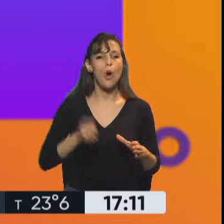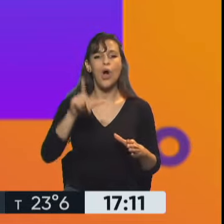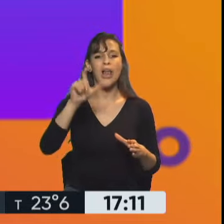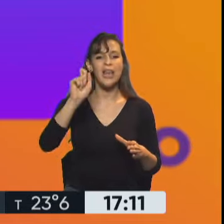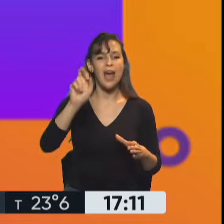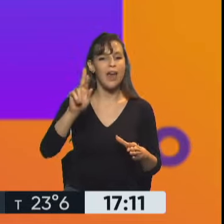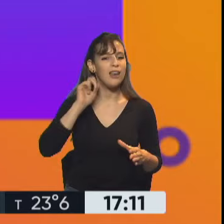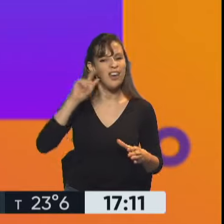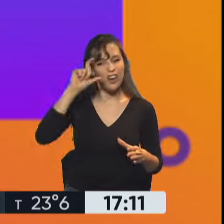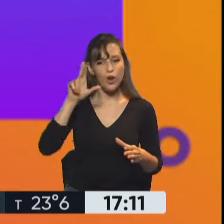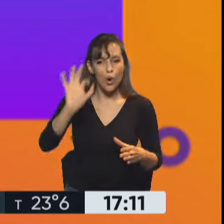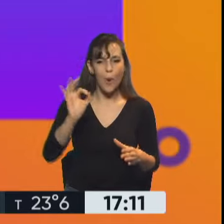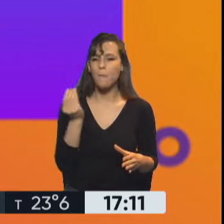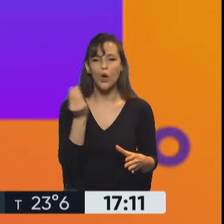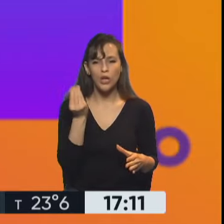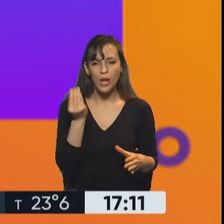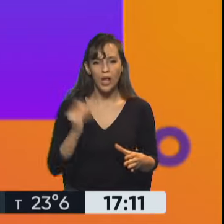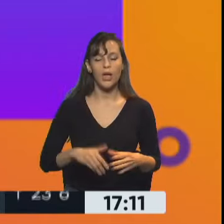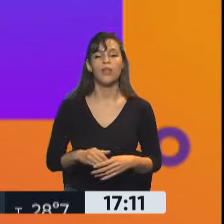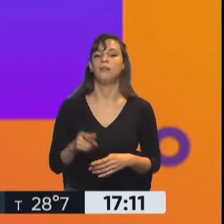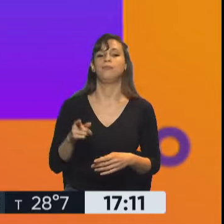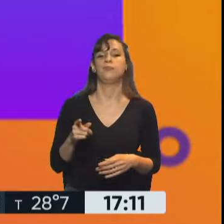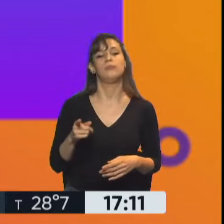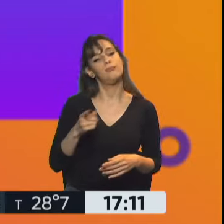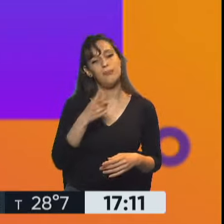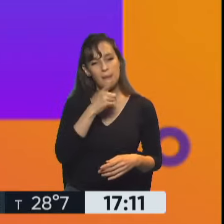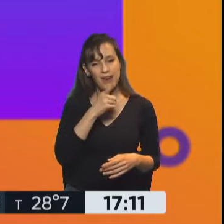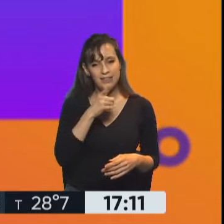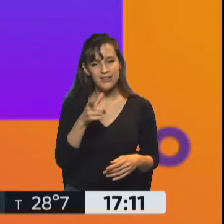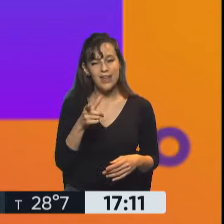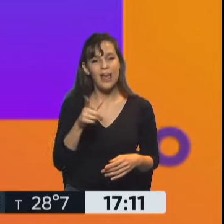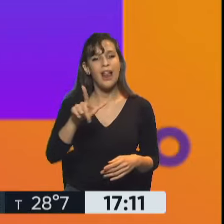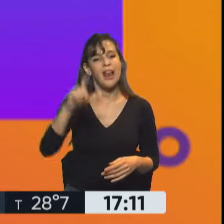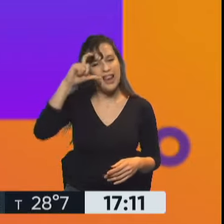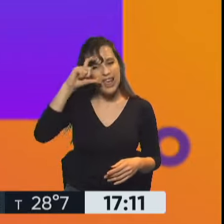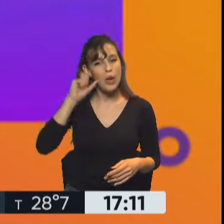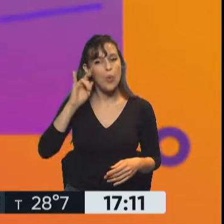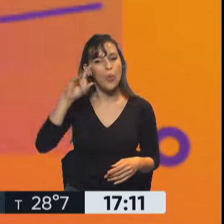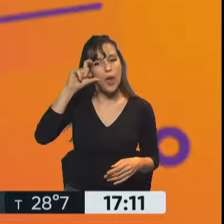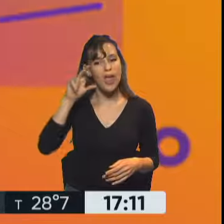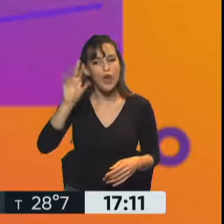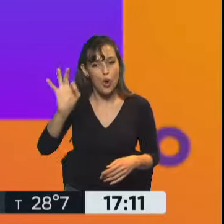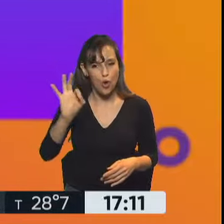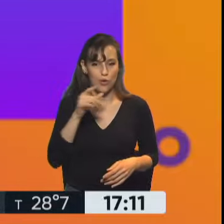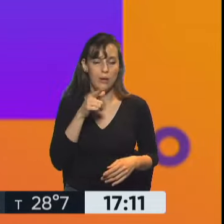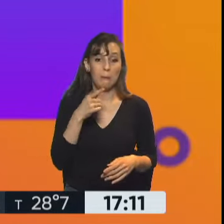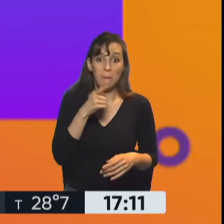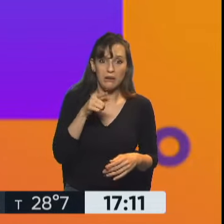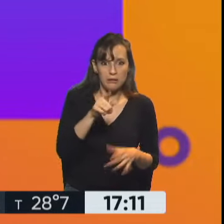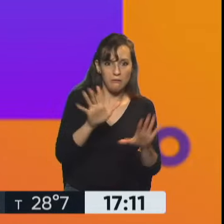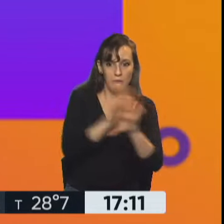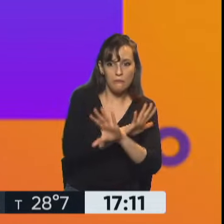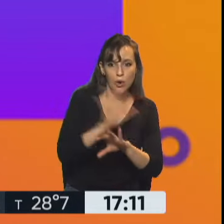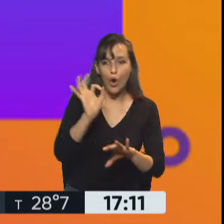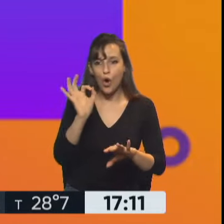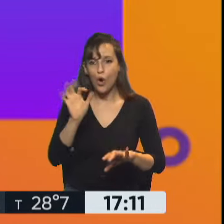Ricardo Gutiérrez, de la Patagonia Neuquina. Me imagino que se referirá a bombo legüero, pero tal vez hay un bombo larguero, no sé, vamos a